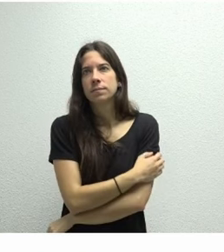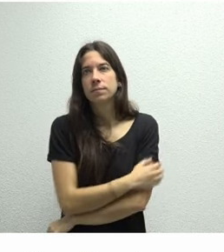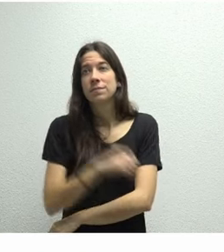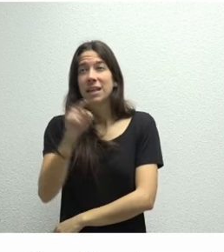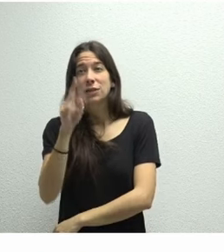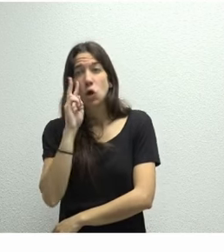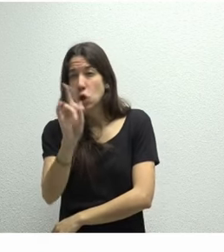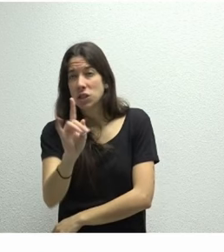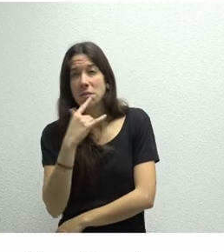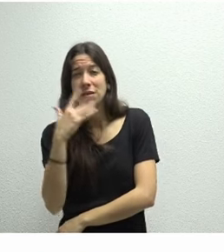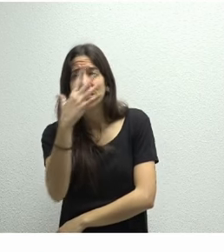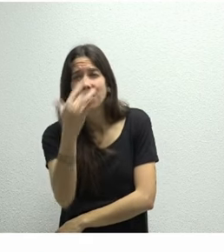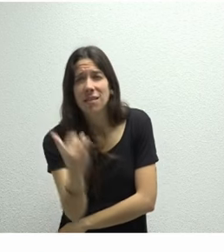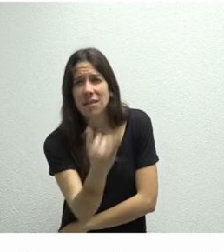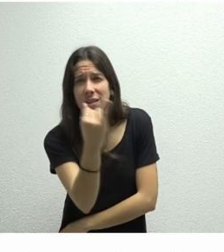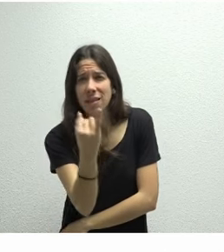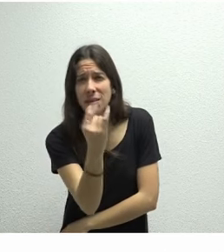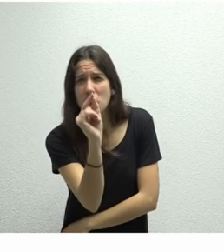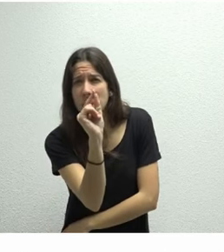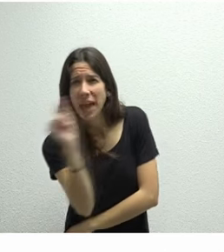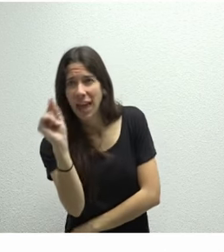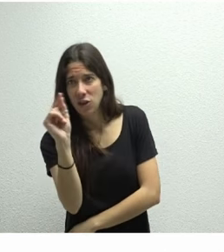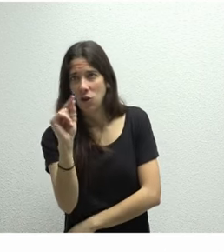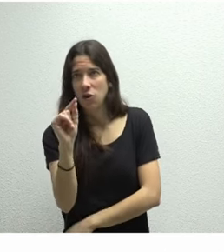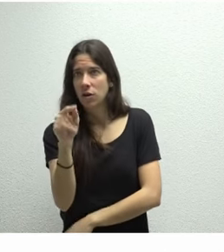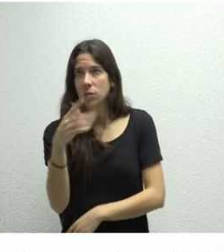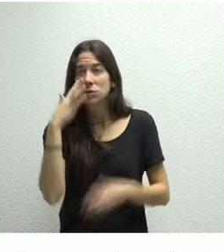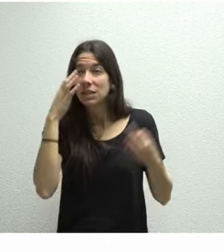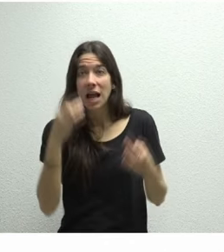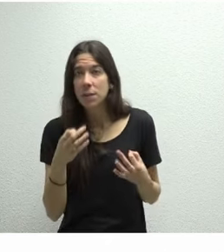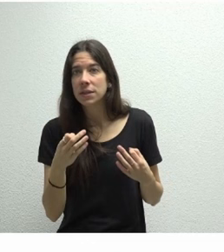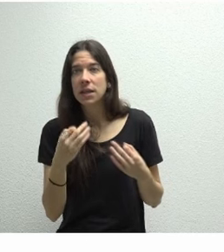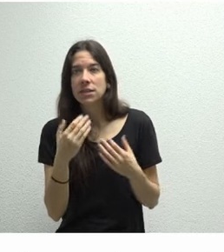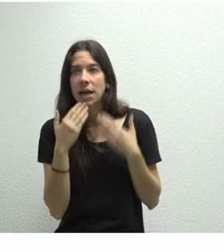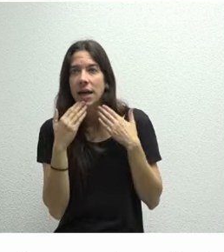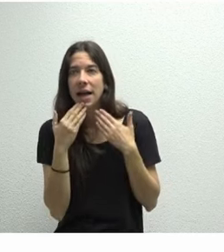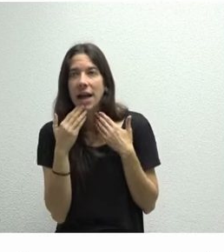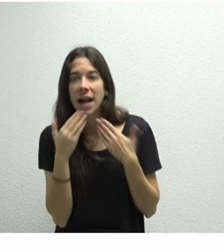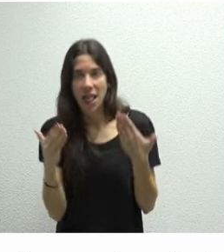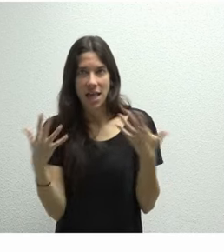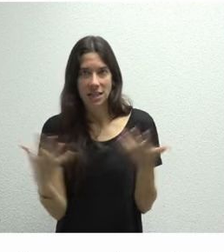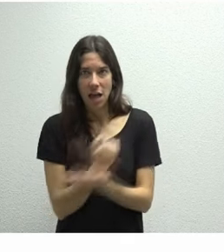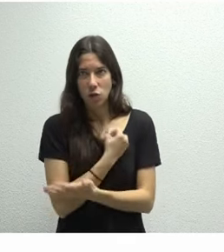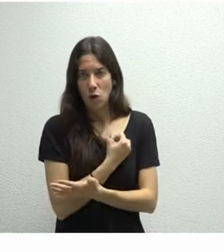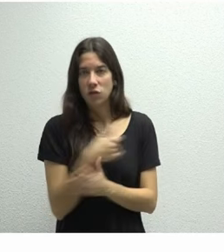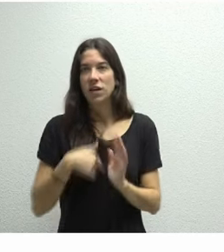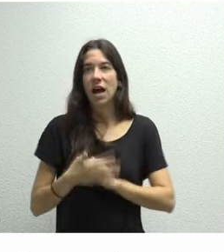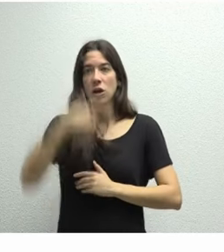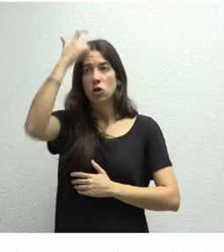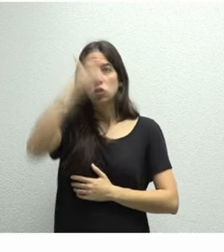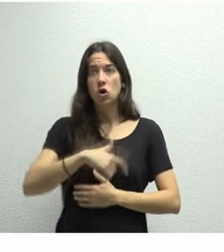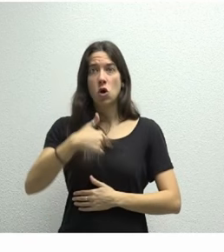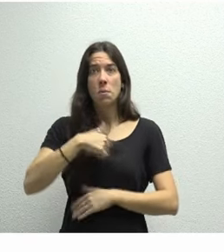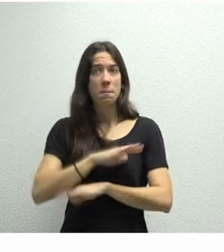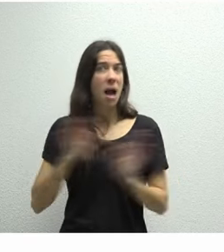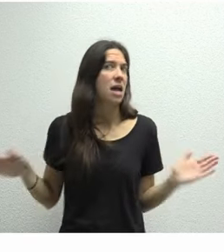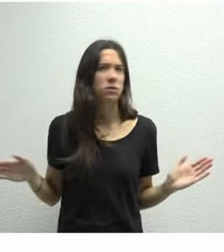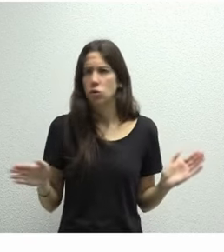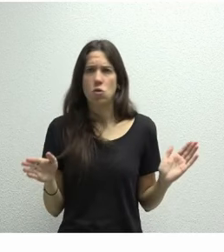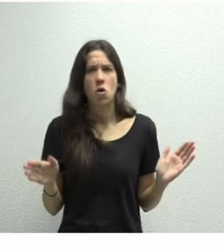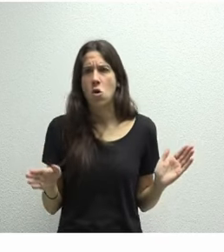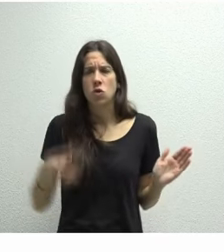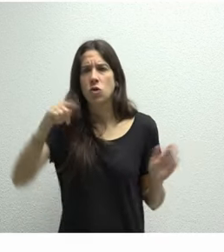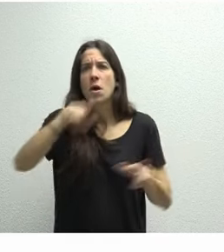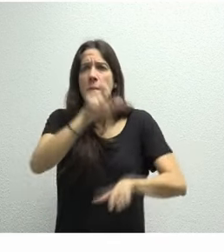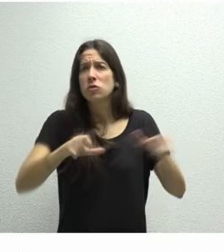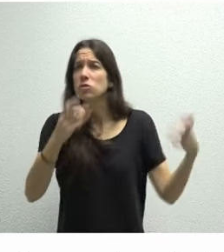muy pequeñito Gracias a todos no es No soy ni yo ni muchísimo menos no es un montón de gente